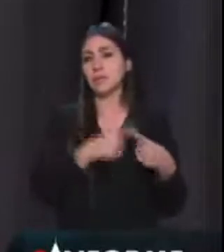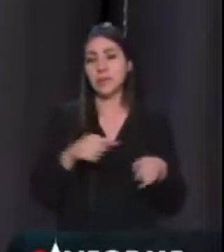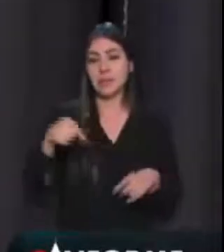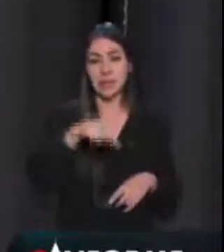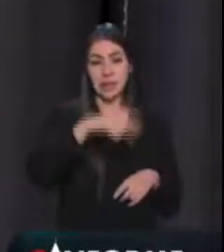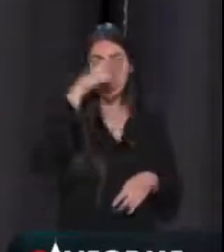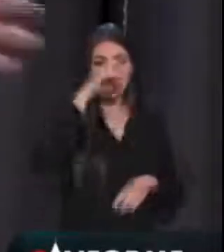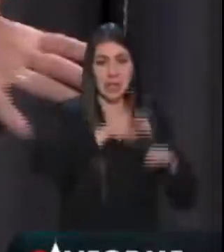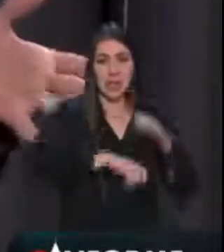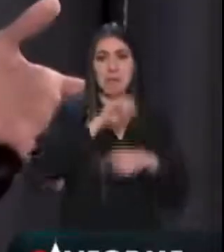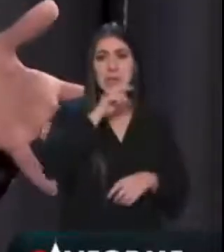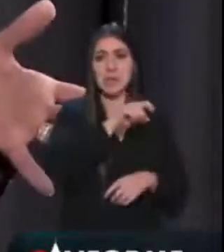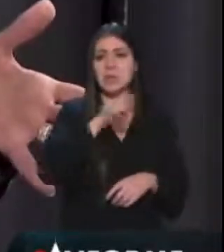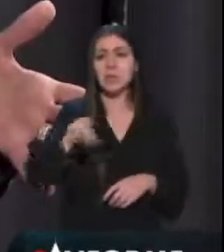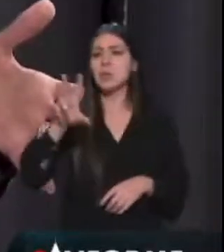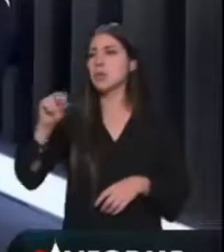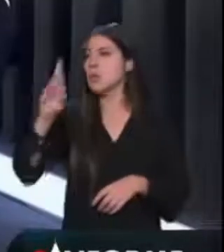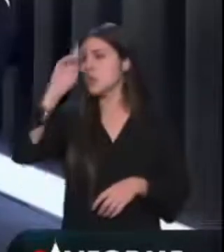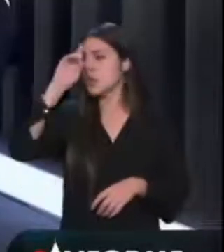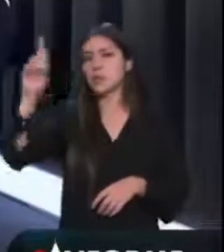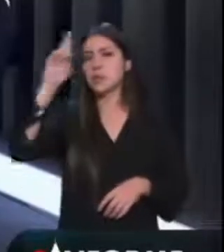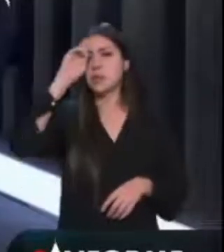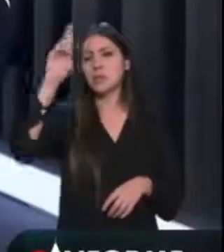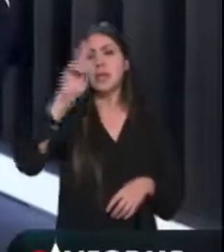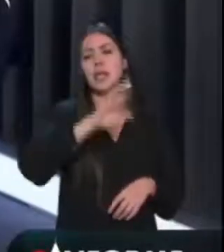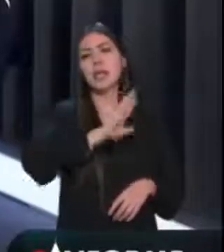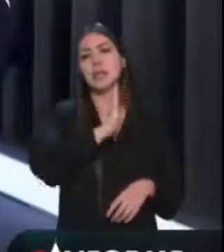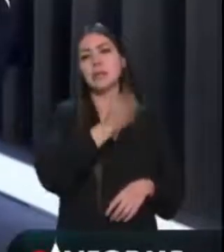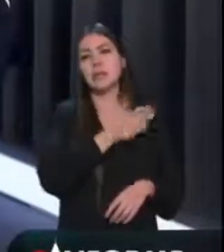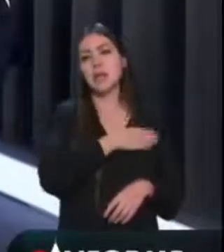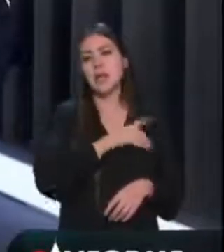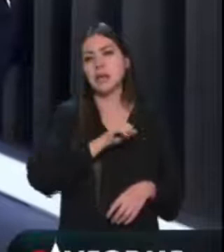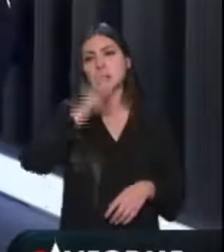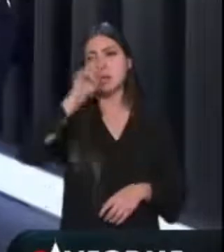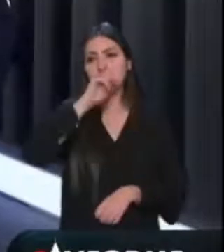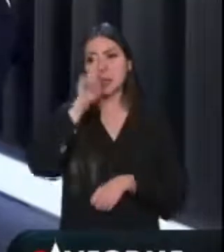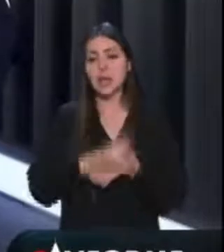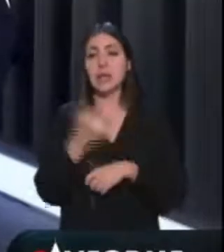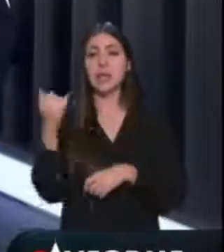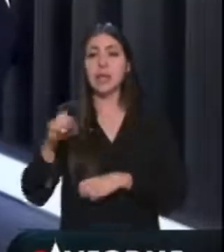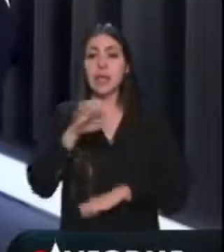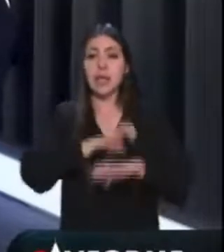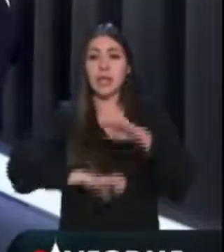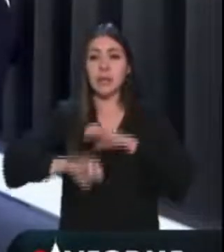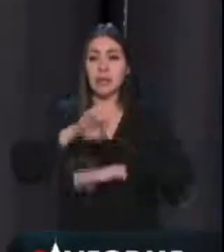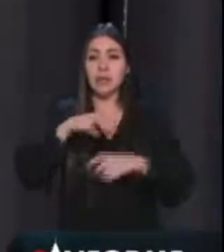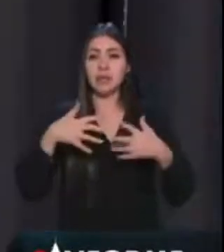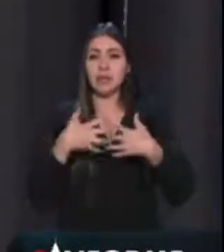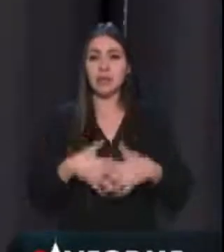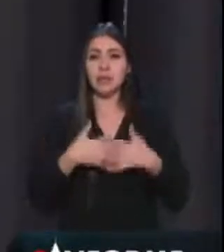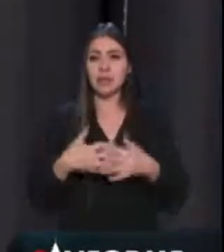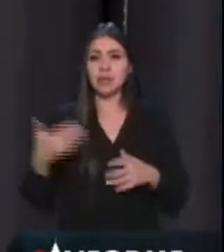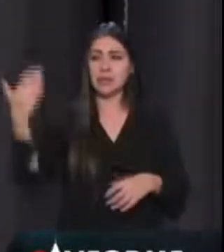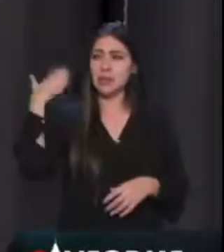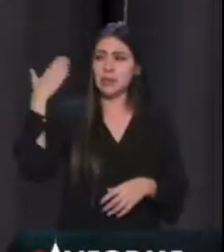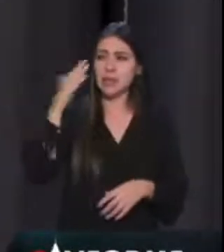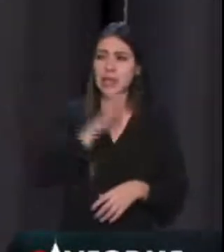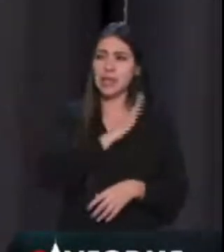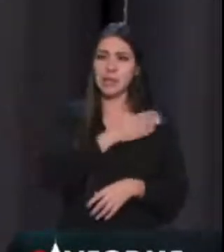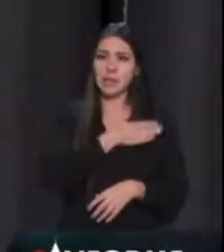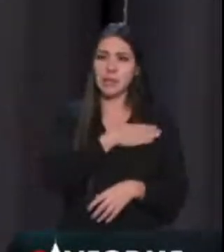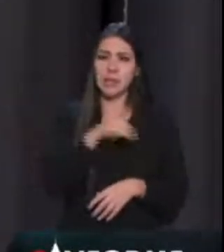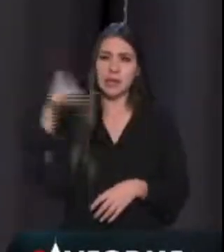que ni siquiera respetan a los propios españoles en su país. Y si hablamos del sector industrial, acaba de cerrar Sidenor en España, una